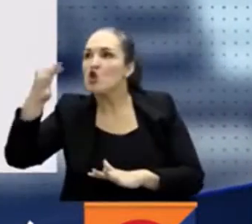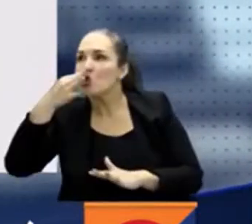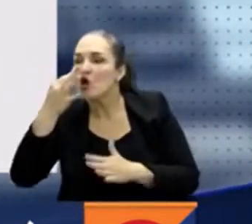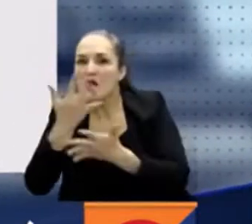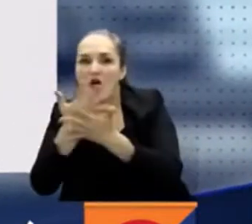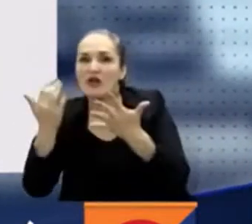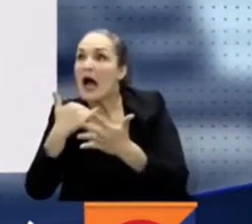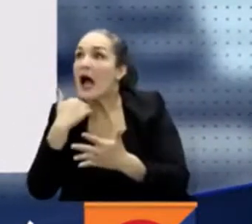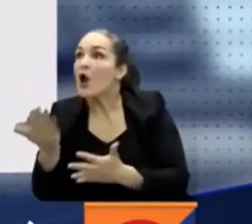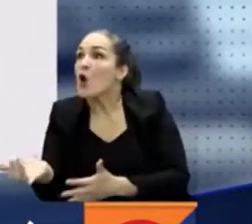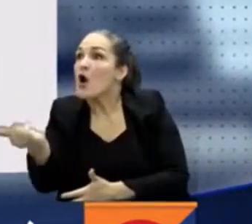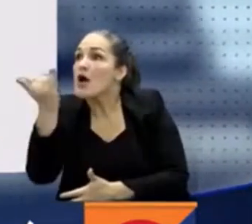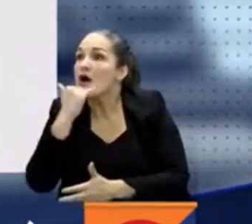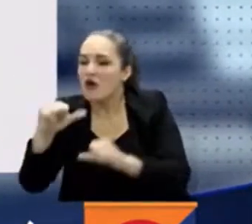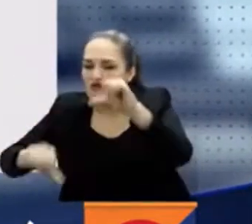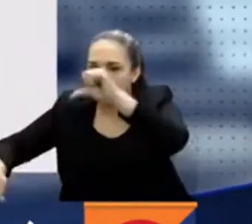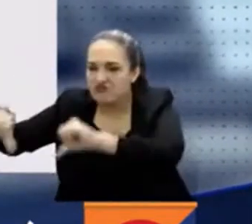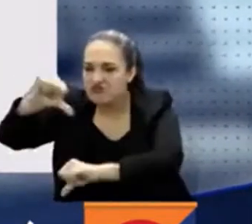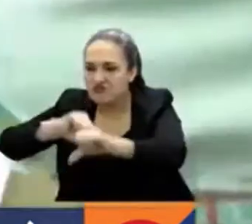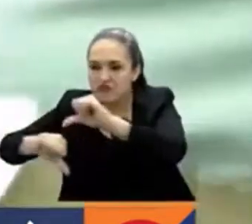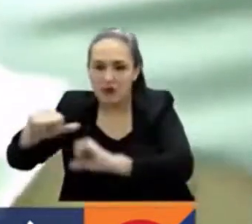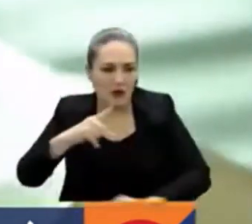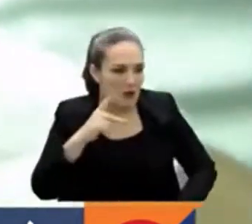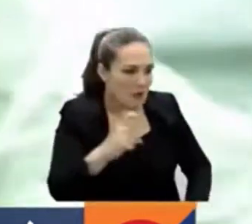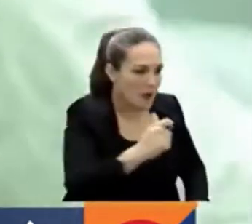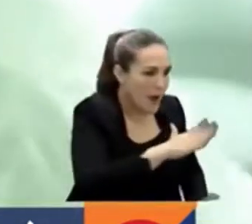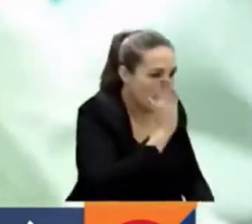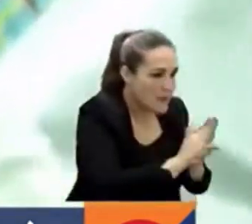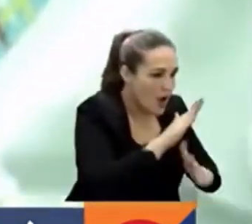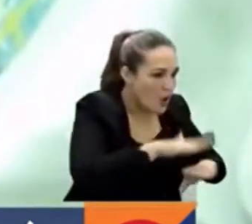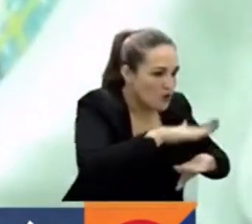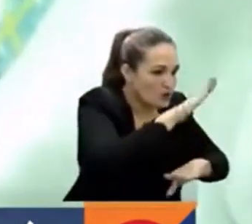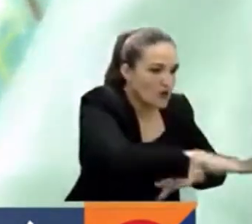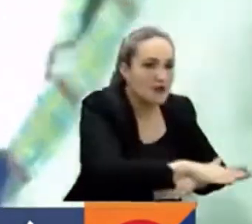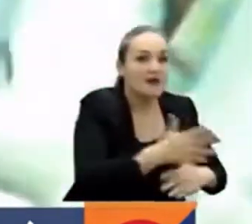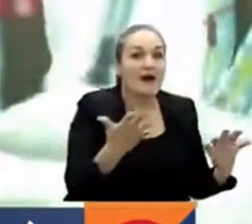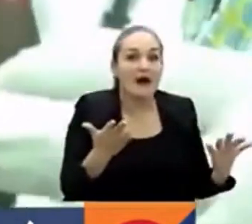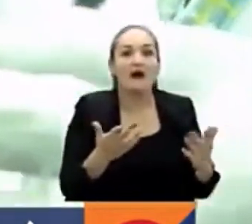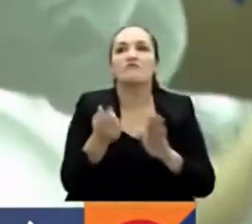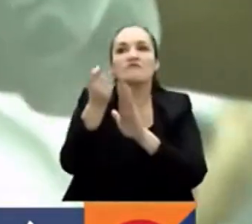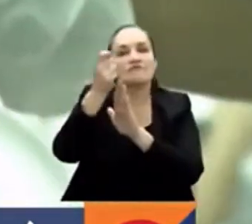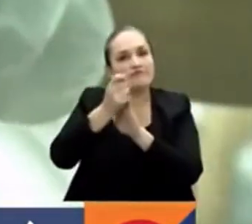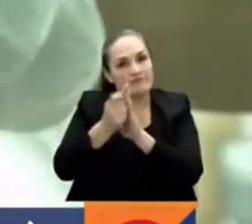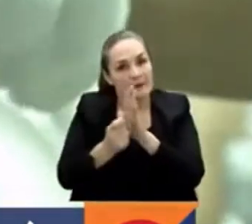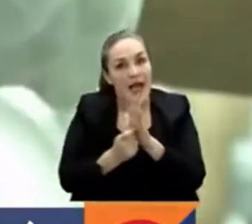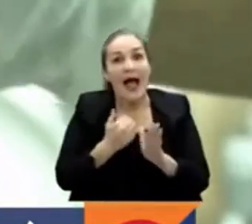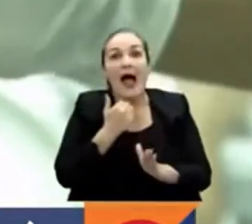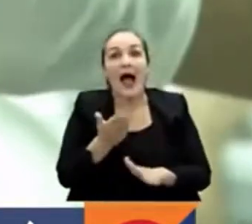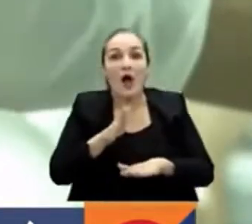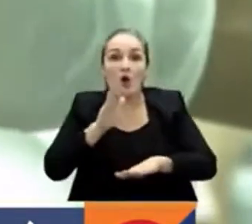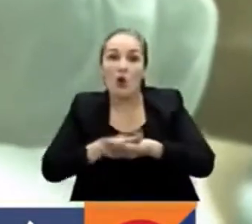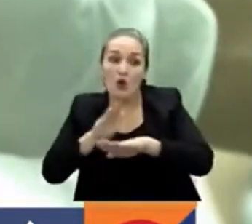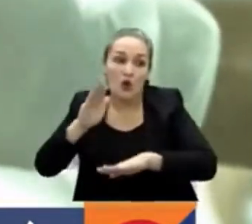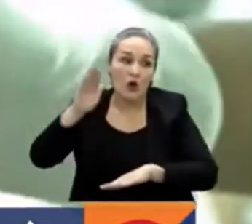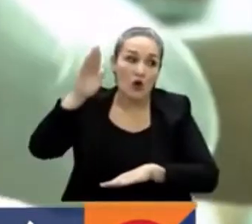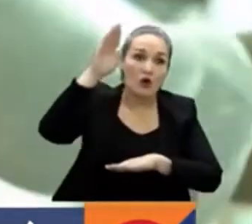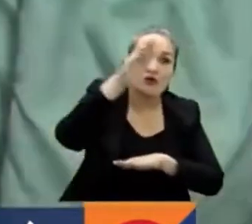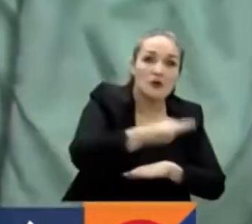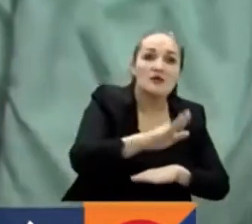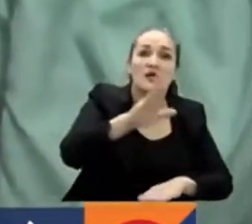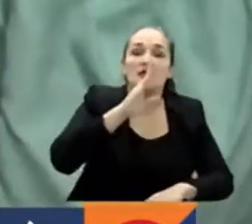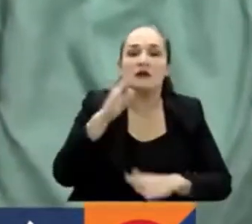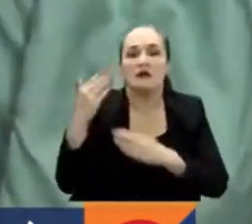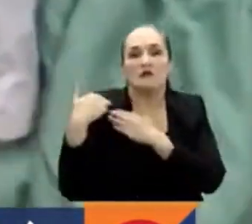algún error en todo el proceso de la vacuna. La cláusula advierte que en caso de algún efecto adverso de la vacuna, el